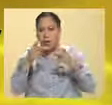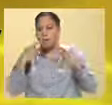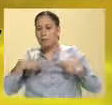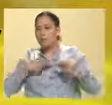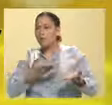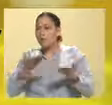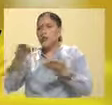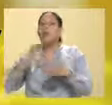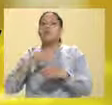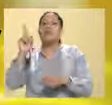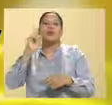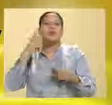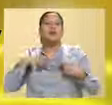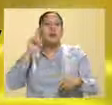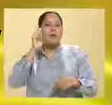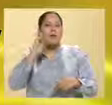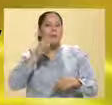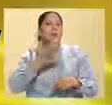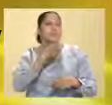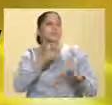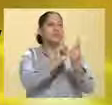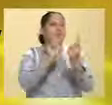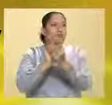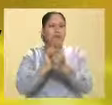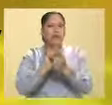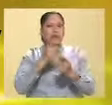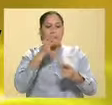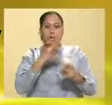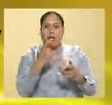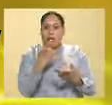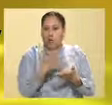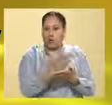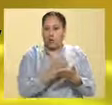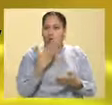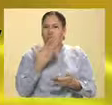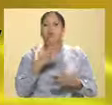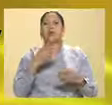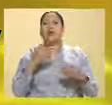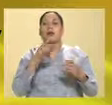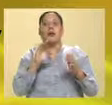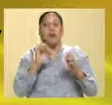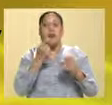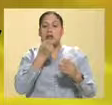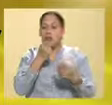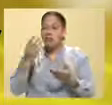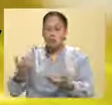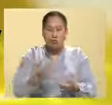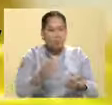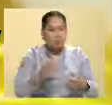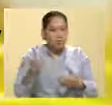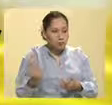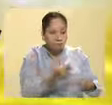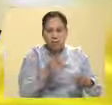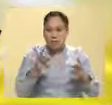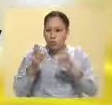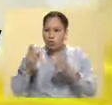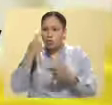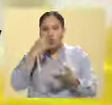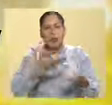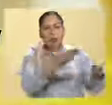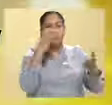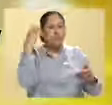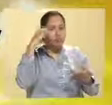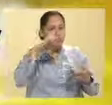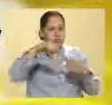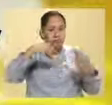explico? Si hay con menores de edad es porque hay personas que lo consumen. Así es. ¿Sí me explico? Por supuesto. ¿Qué se puede hacer ahí? Es terrible pensar en la